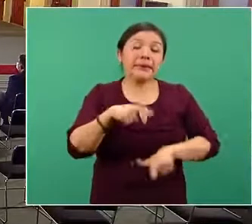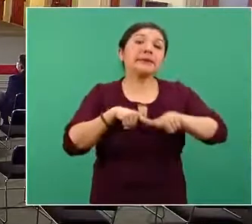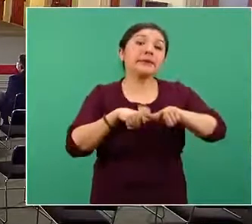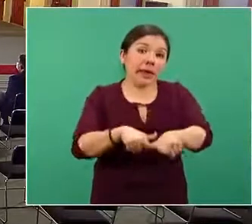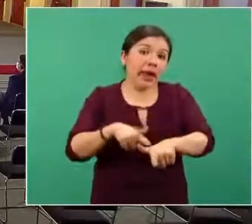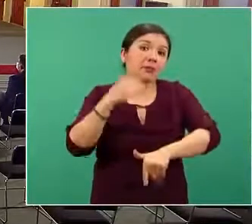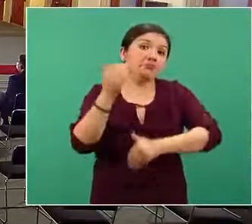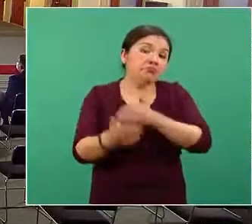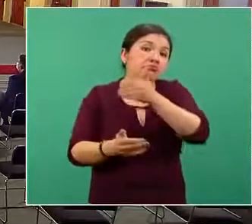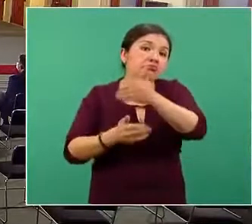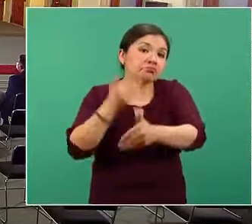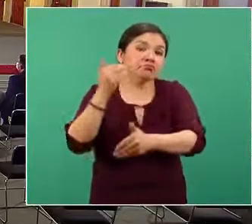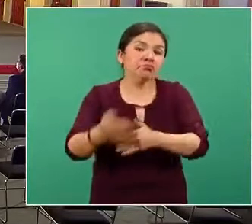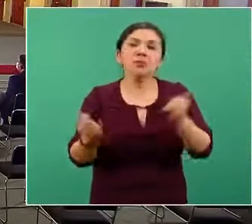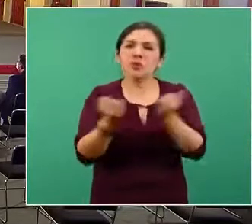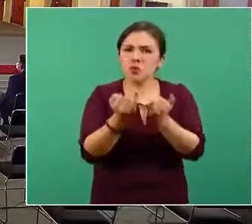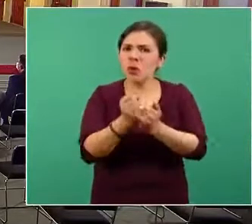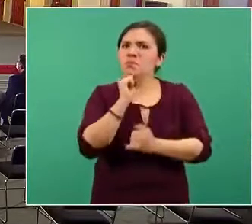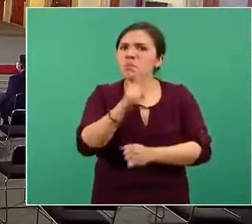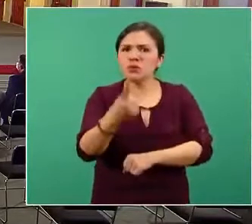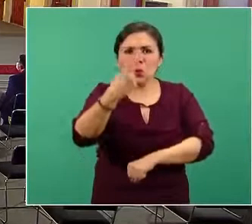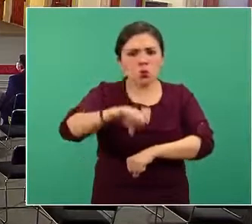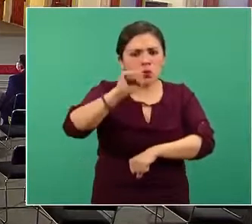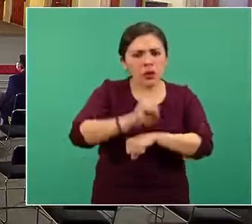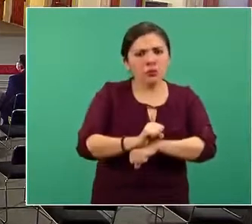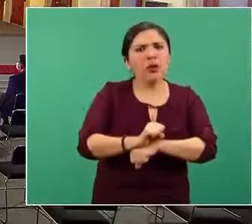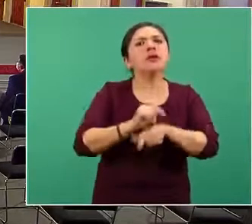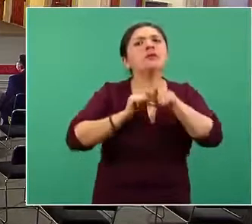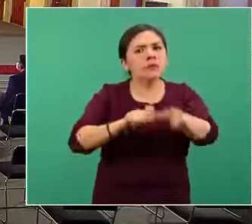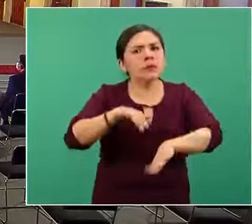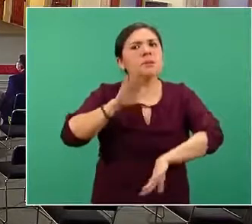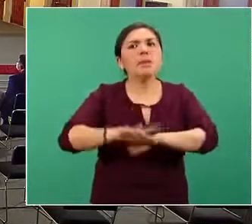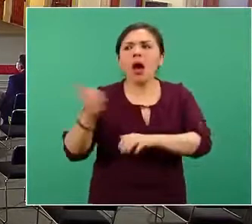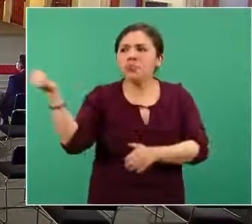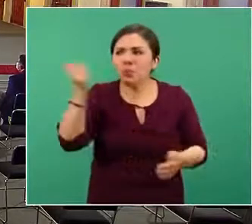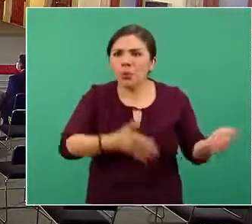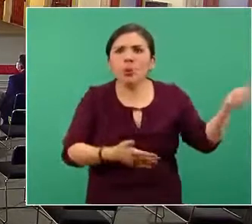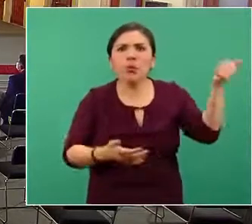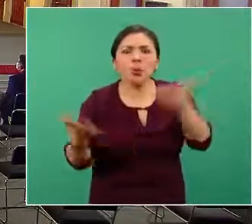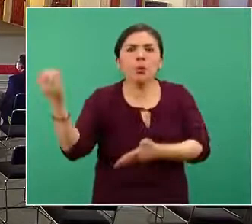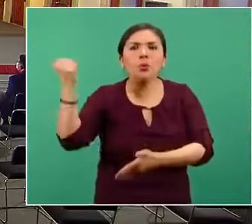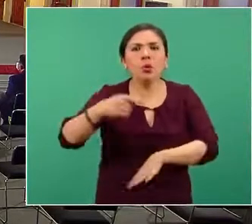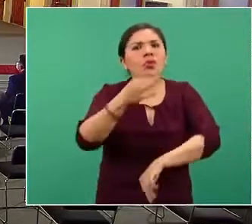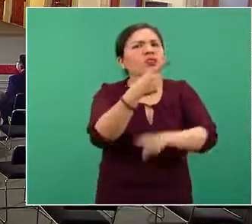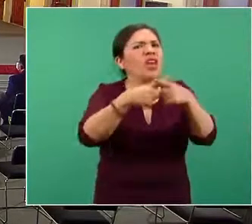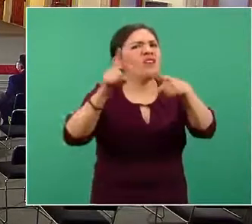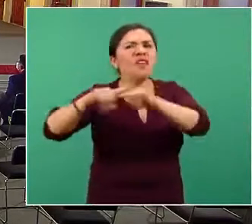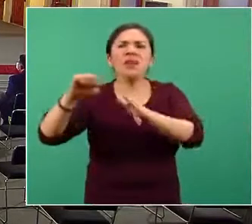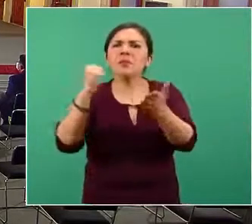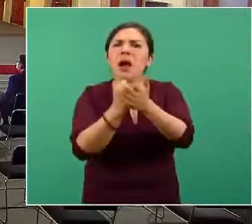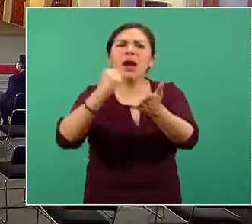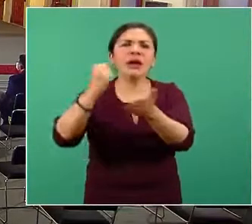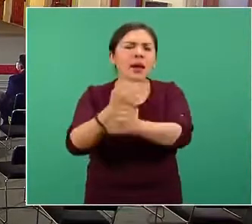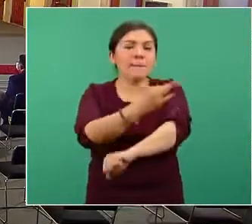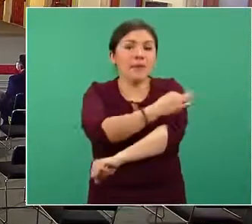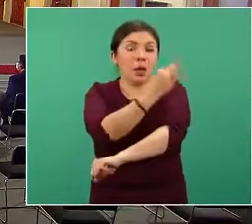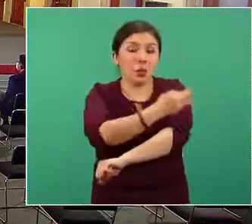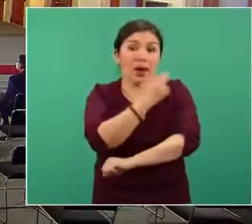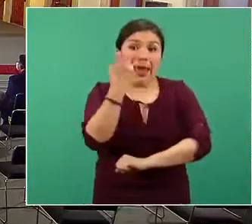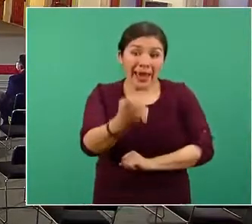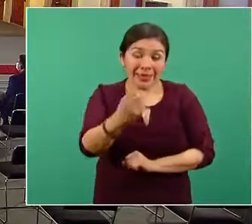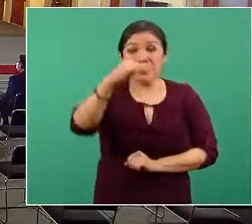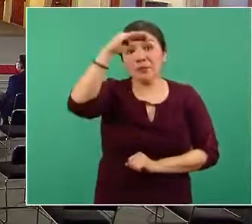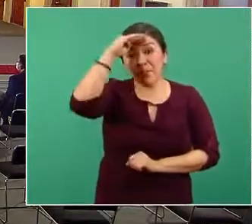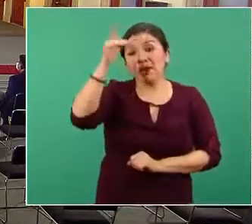continuamos, inclusive en una misma semana, recibiendo 2 o 3 embarques de diferentes vacunas. Y esto es lo que se espera,